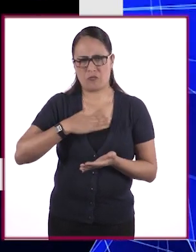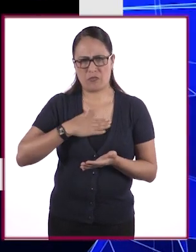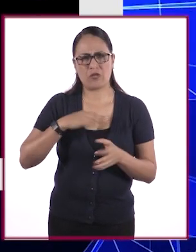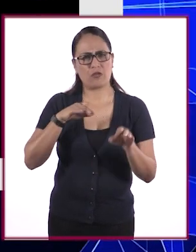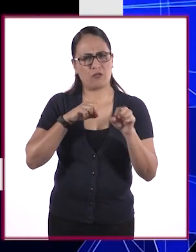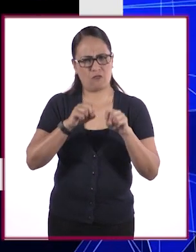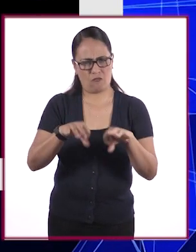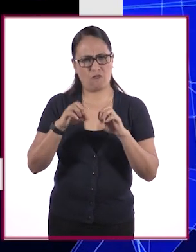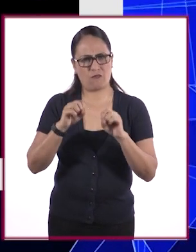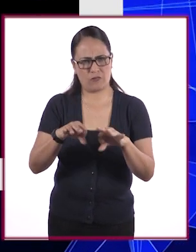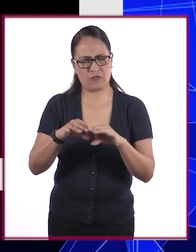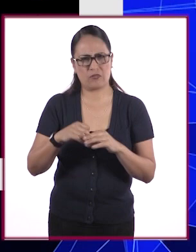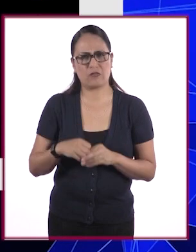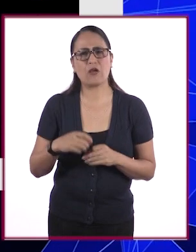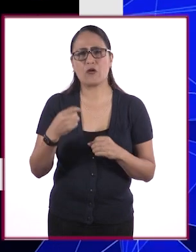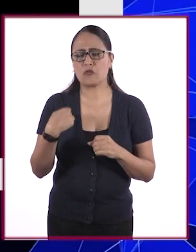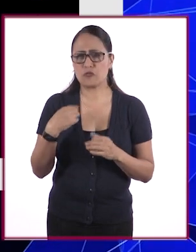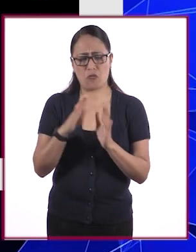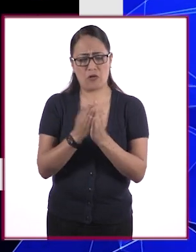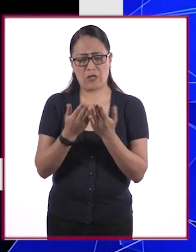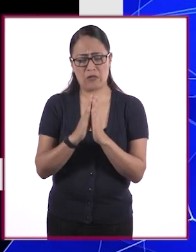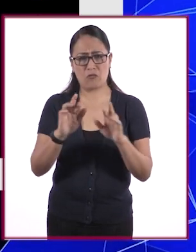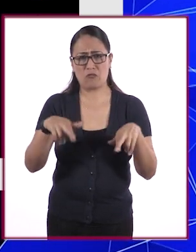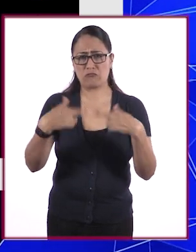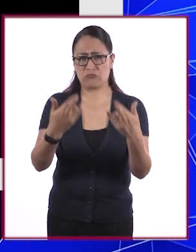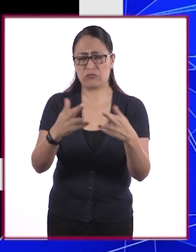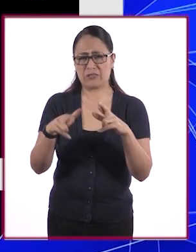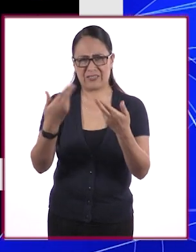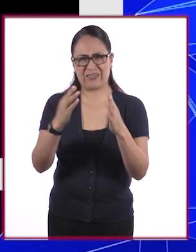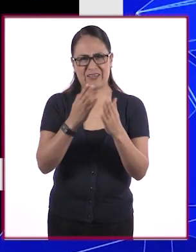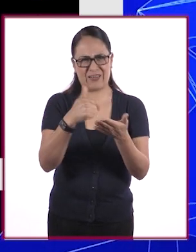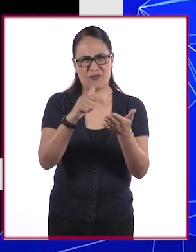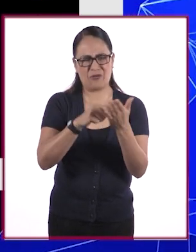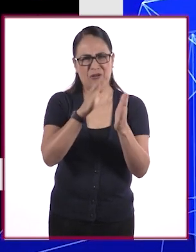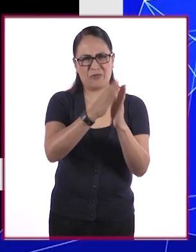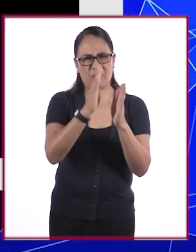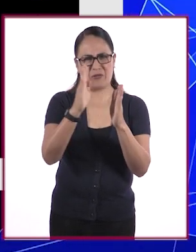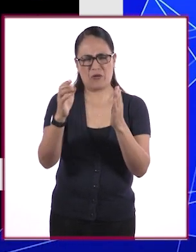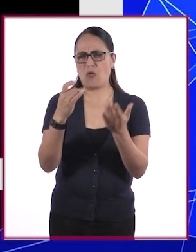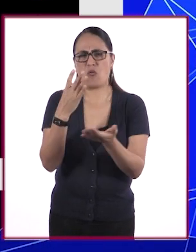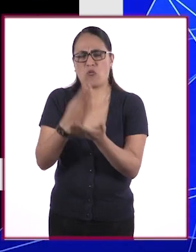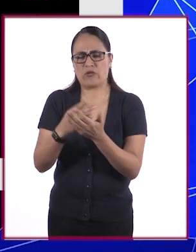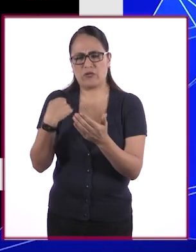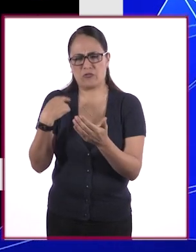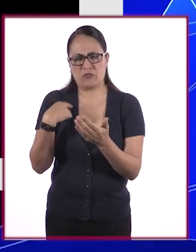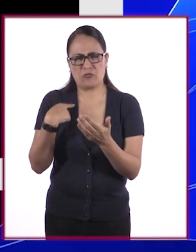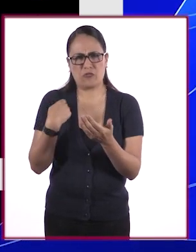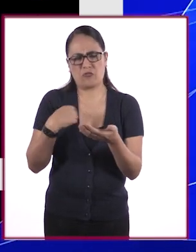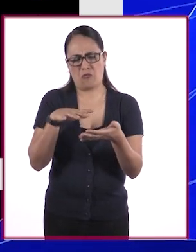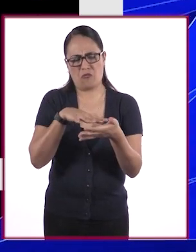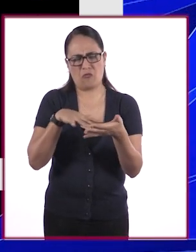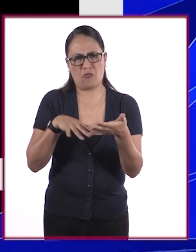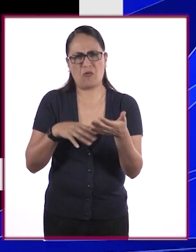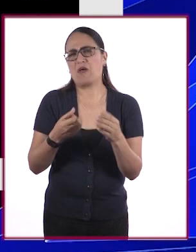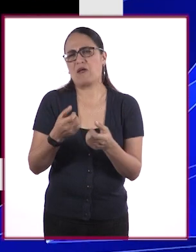oficina, ya he regalado muchos libros a la biblioteca y los tengo de forma electrónica para no tener que andar cargando con el